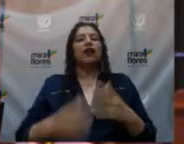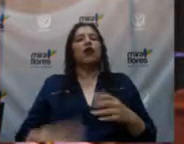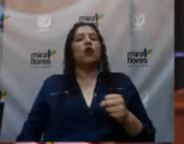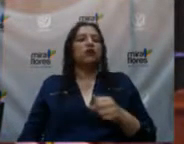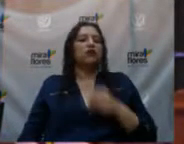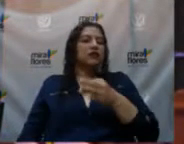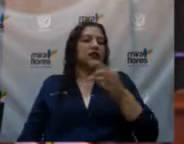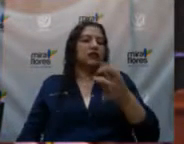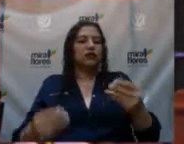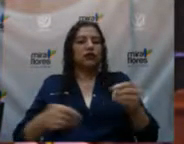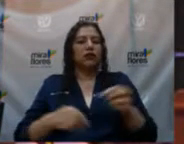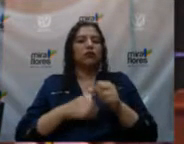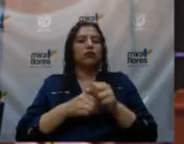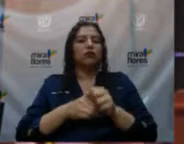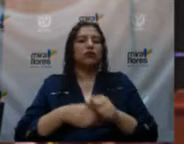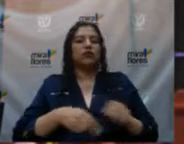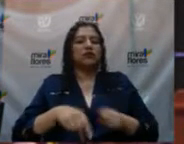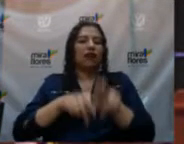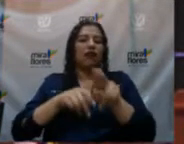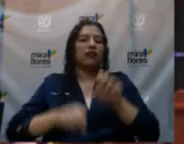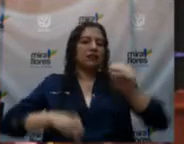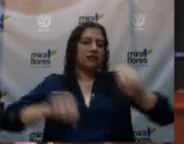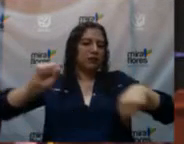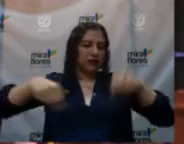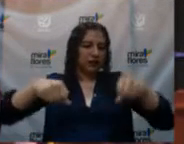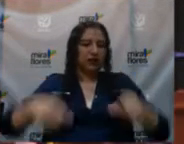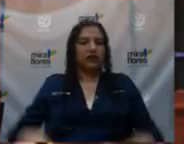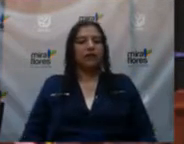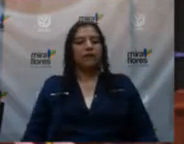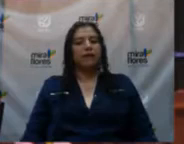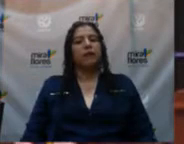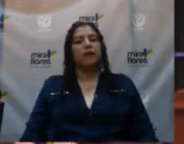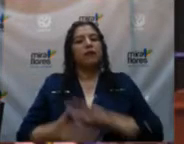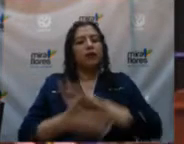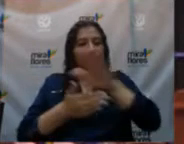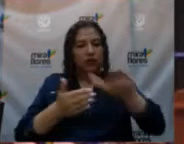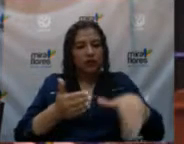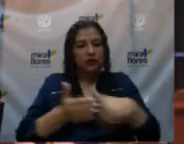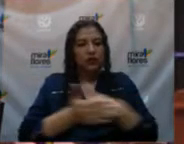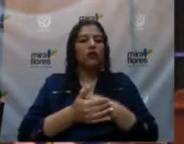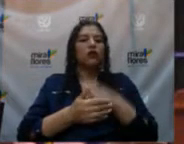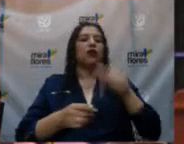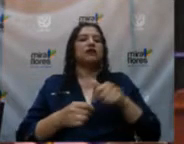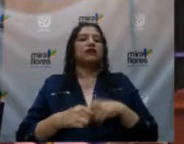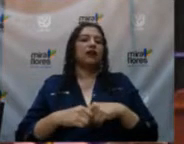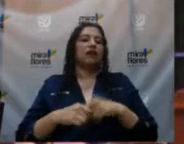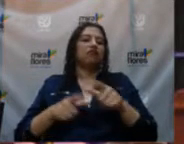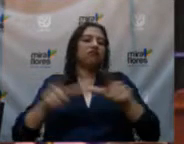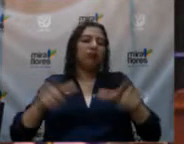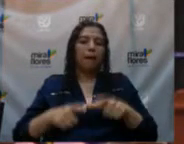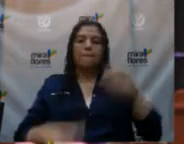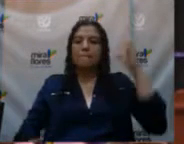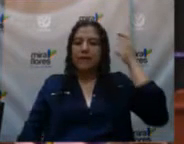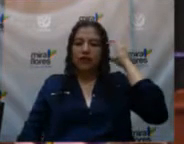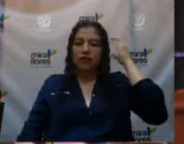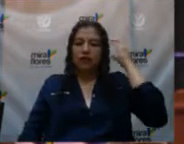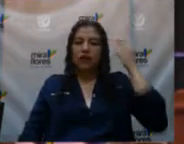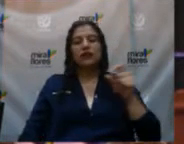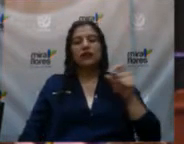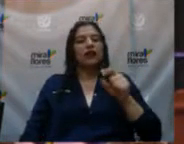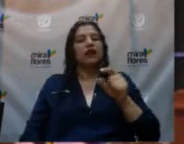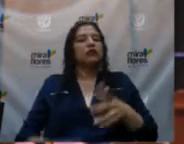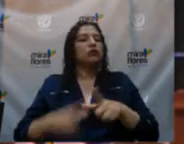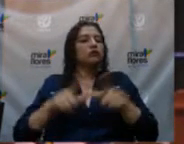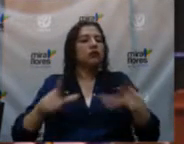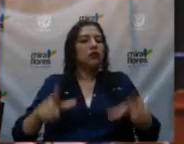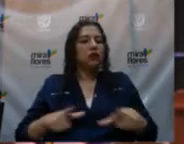de muchas tablas y bicicletas. Pero bueno, dentro de todo, el distrito de Miraflores es un distrito que tiene,